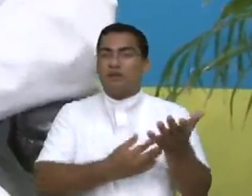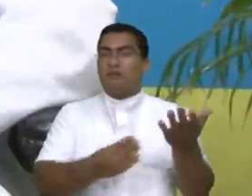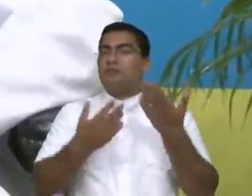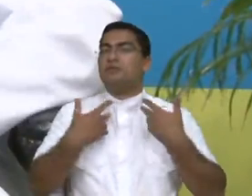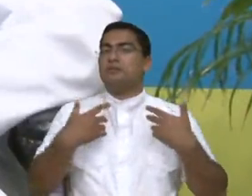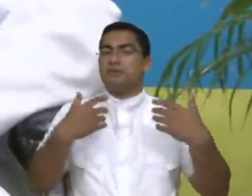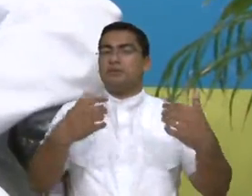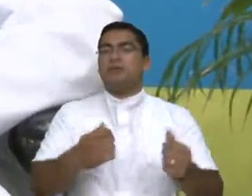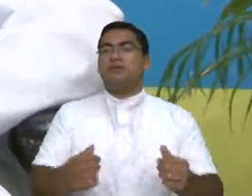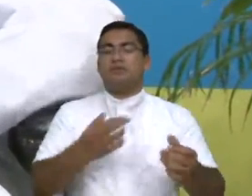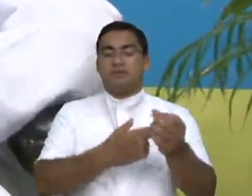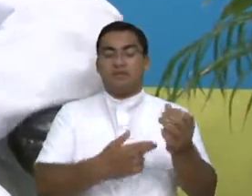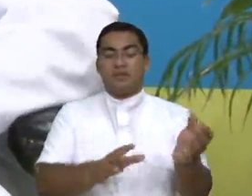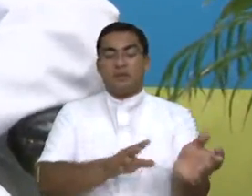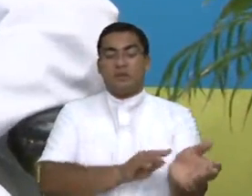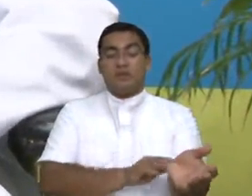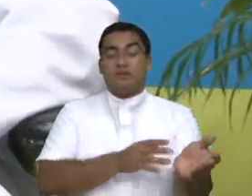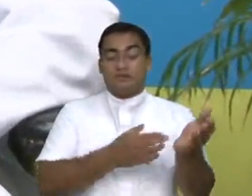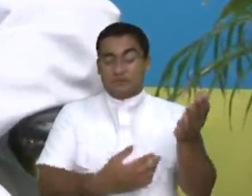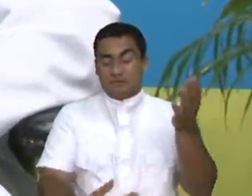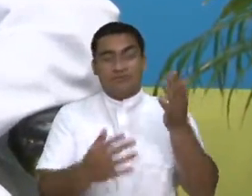mejorando para evitar que la sangre se escape